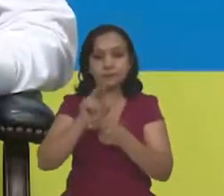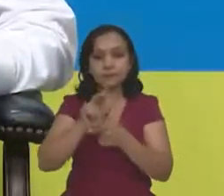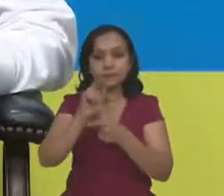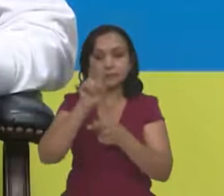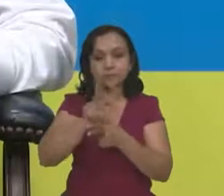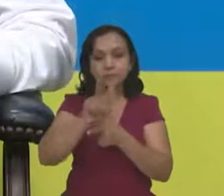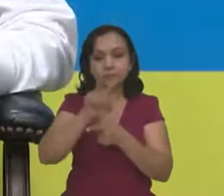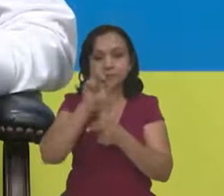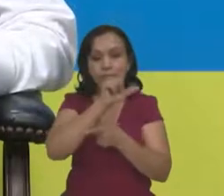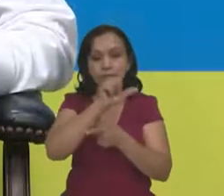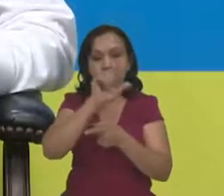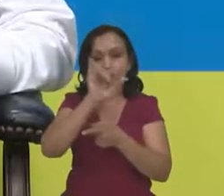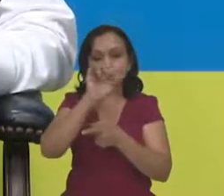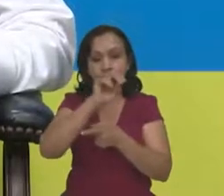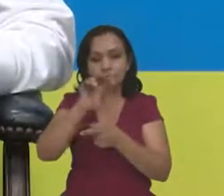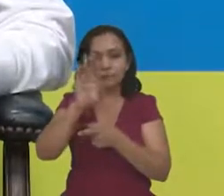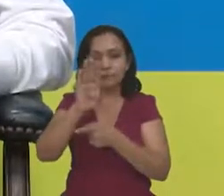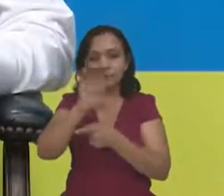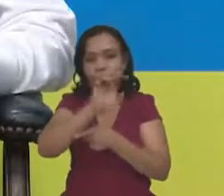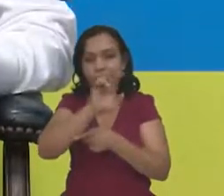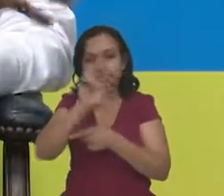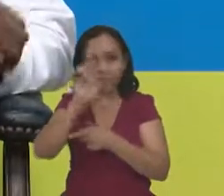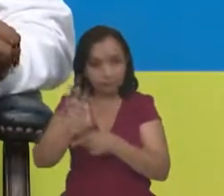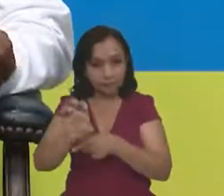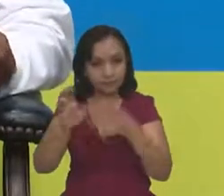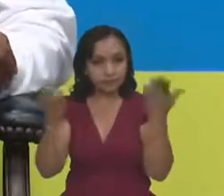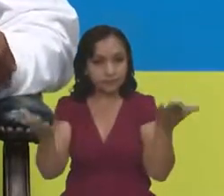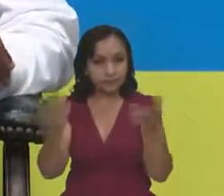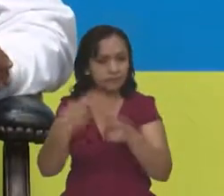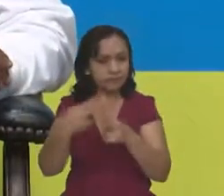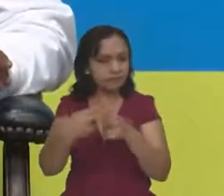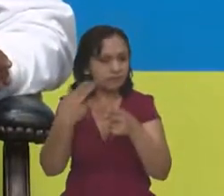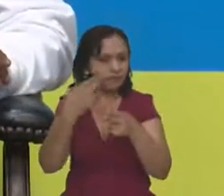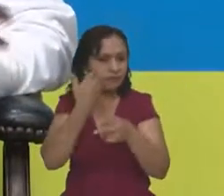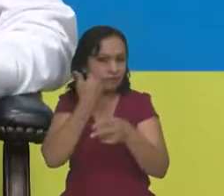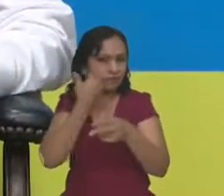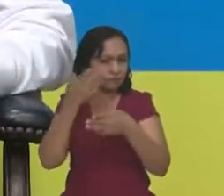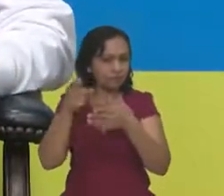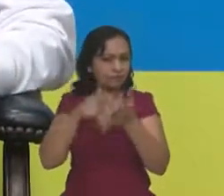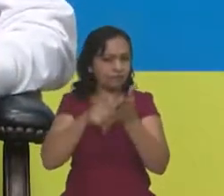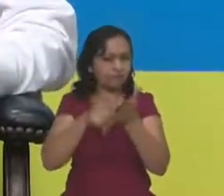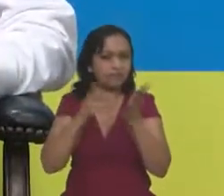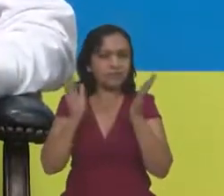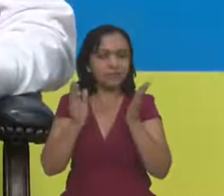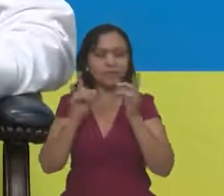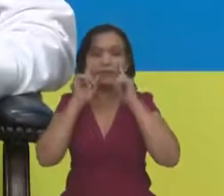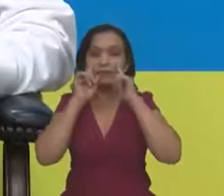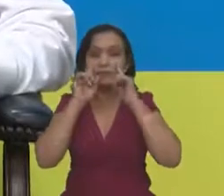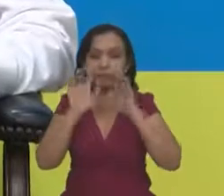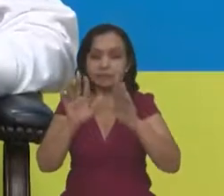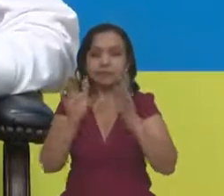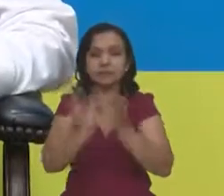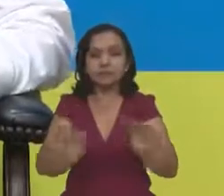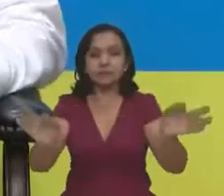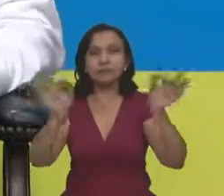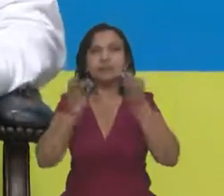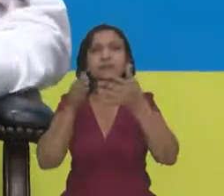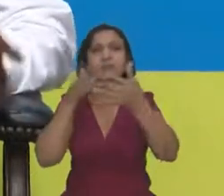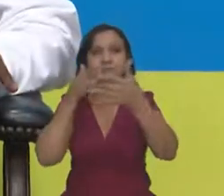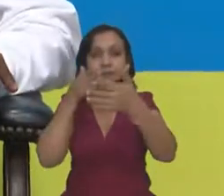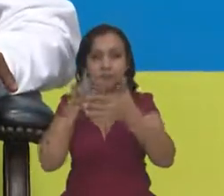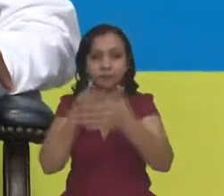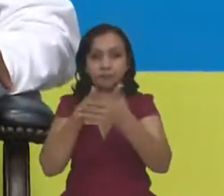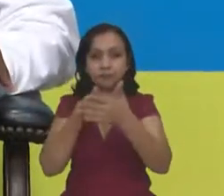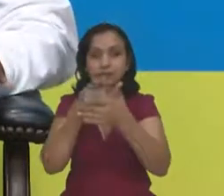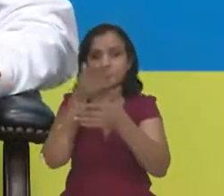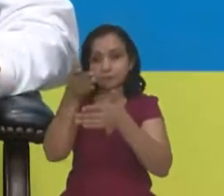Guillain-Barré. Guillain-Barré. Sí, exactamente. Vamos a hacer una pausa, doctor. Cuando regresemos vamos a hablar de la prevención, que es importante. Correcto. Ya que usted